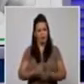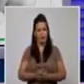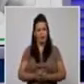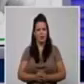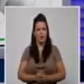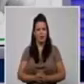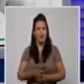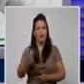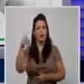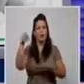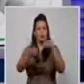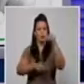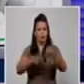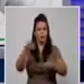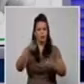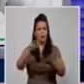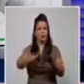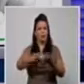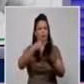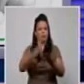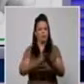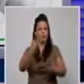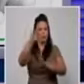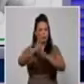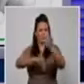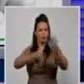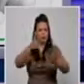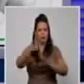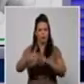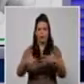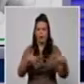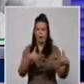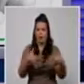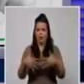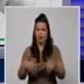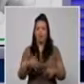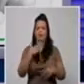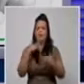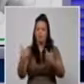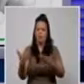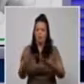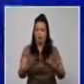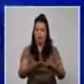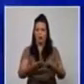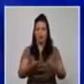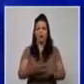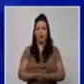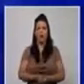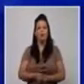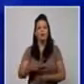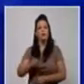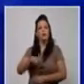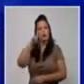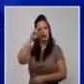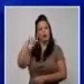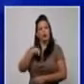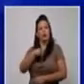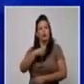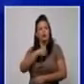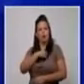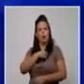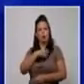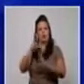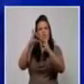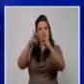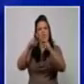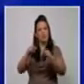acompaña la intérprete de lengua de señas, Yailin Rodríguez, bienvenida. Y el mundo, doctor, siempre con preocupantes cifras,